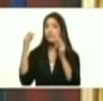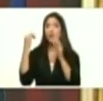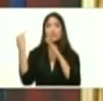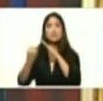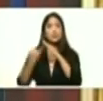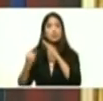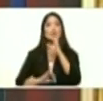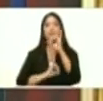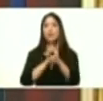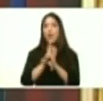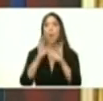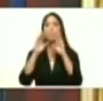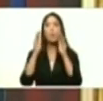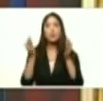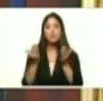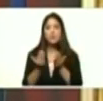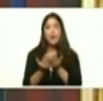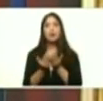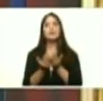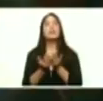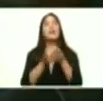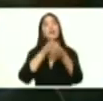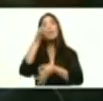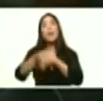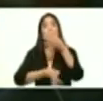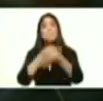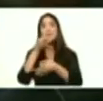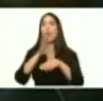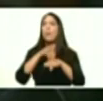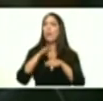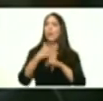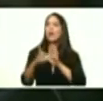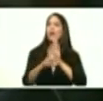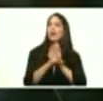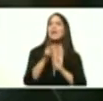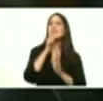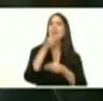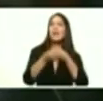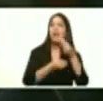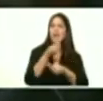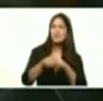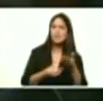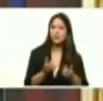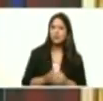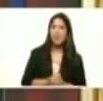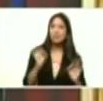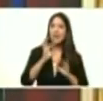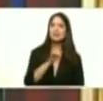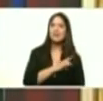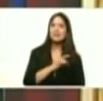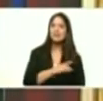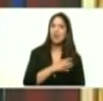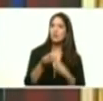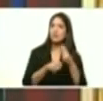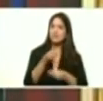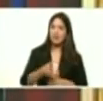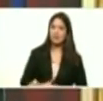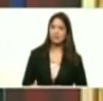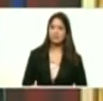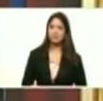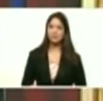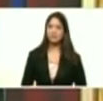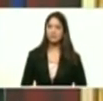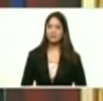internacionales, mundiales y regionales y explique porque una ley como esa no la hizo ni Pinochet. La ley Pinochet la pudiéramos llamar.